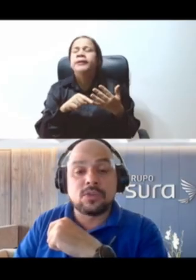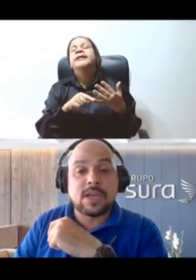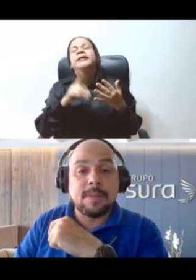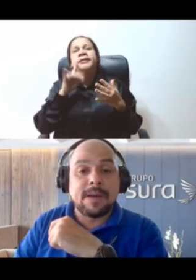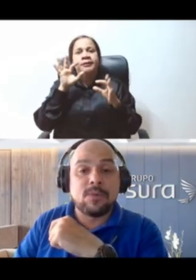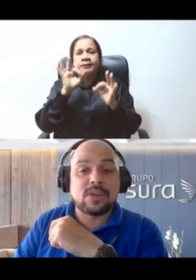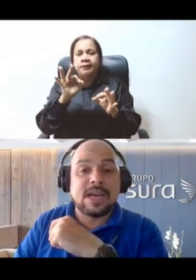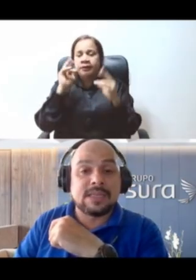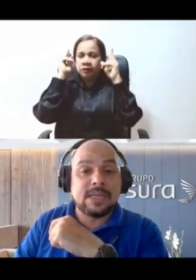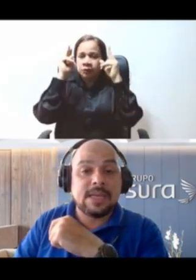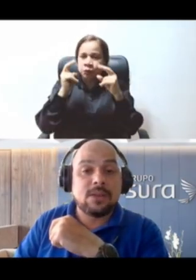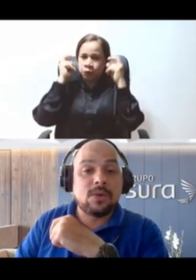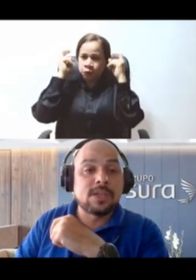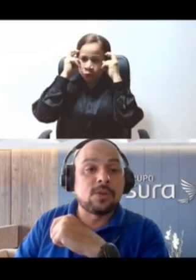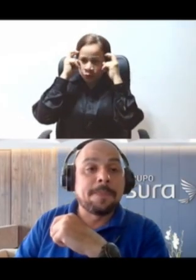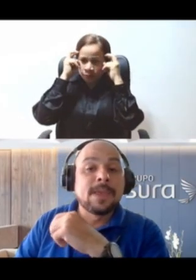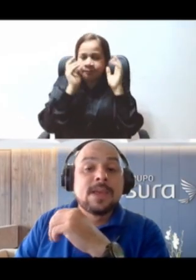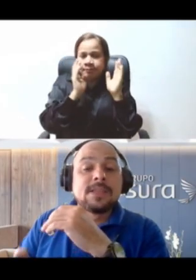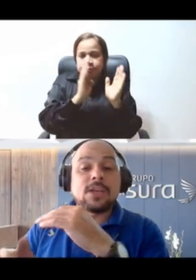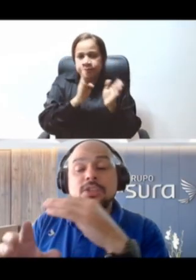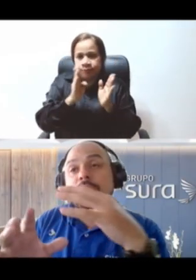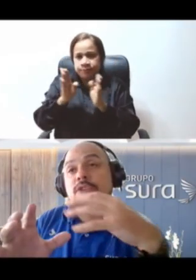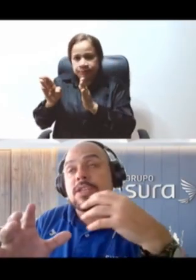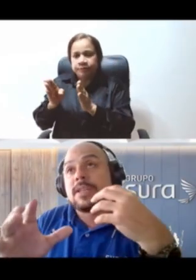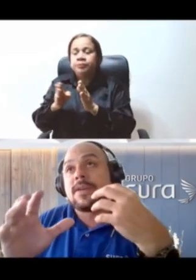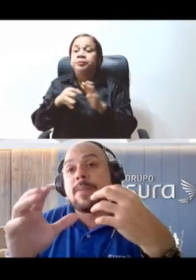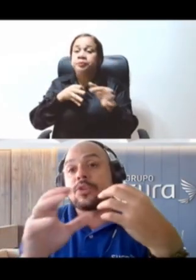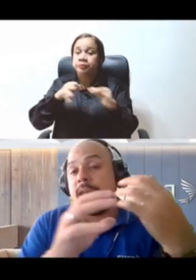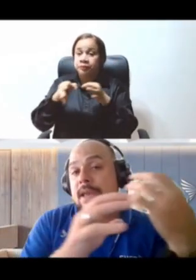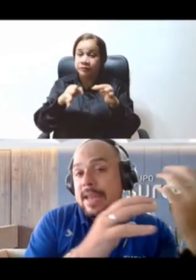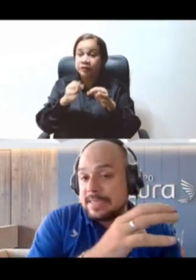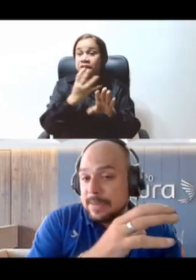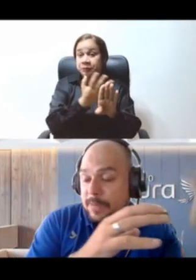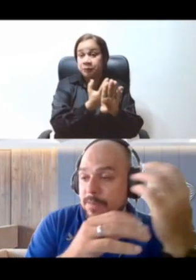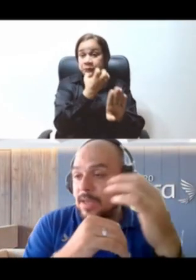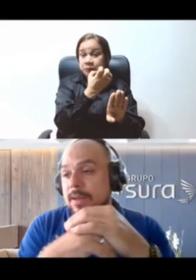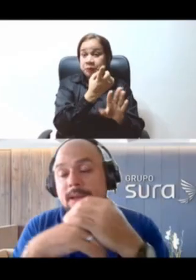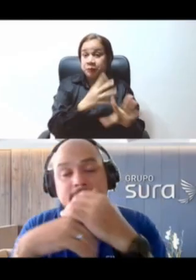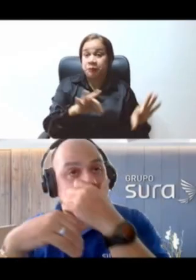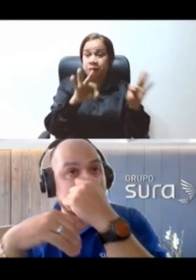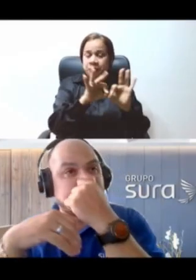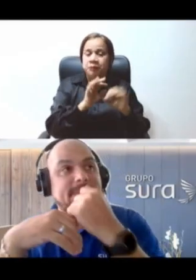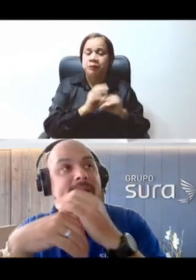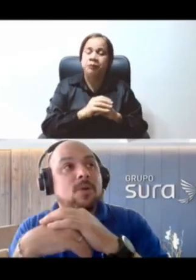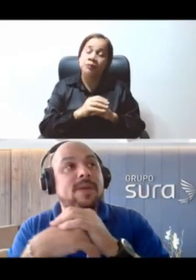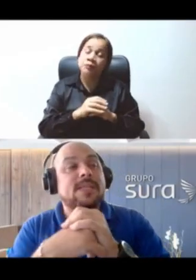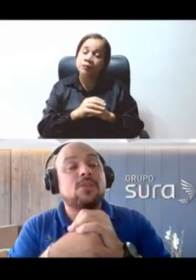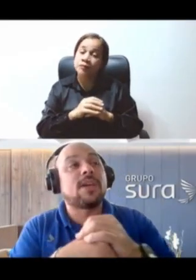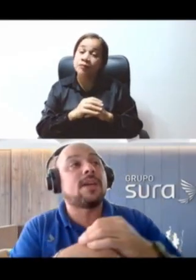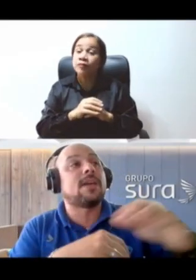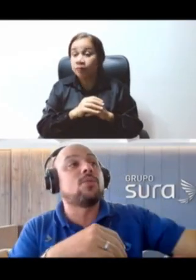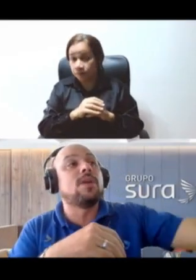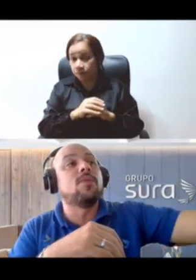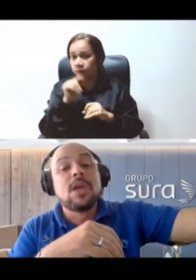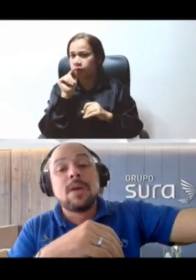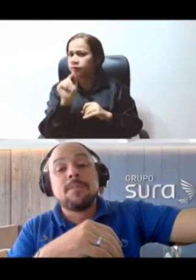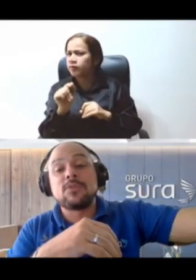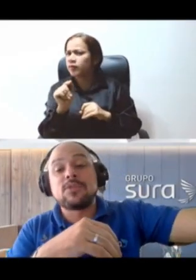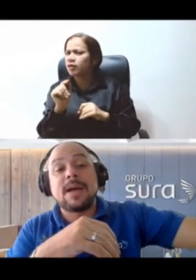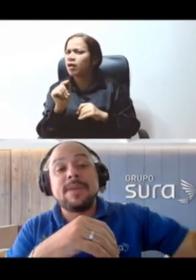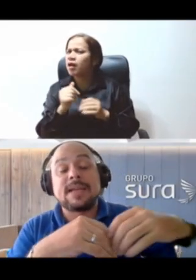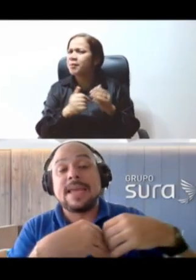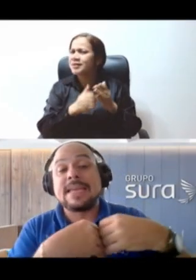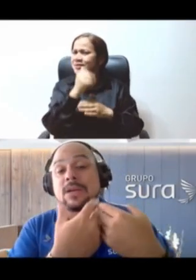los conocimientos que vamos adquiriendo. ¿Listo? Chicos, entonces llevamos en esta primera conversación que